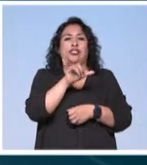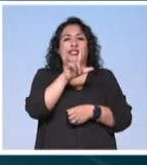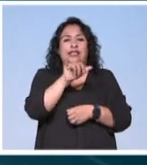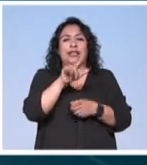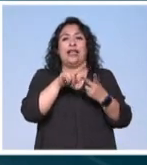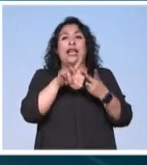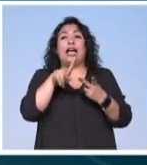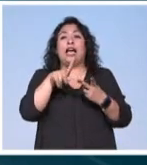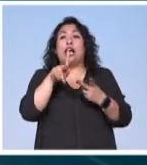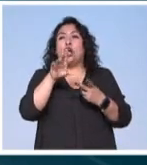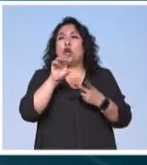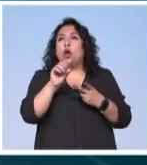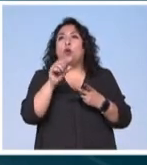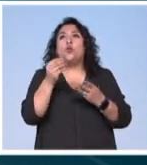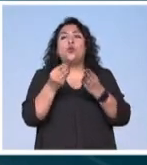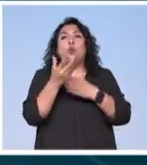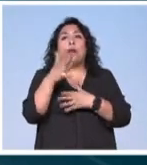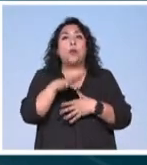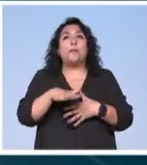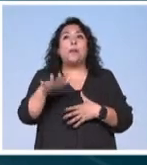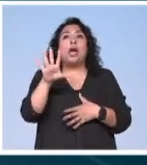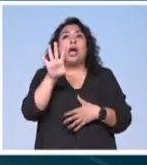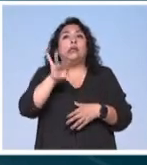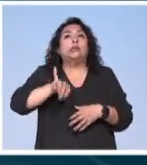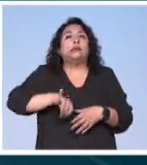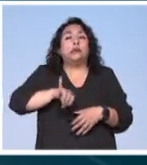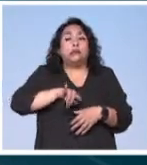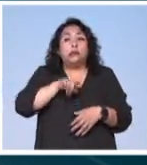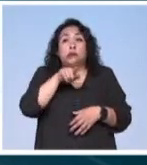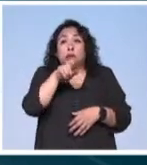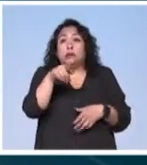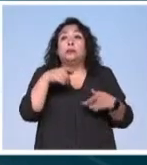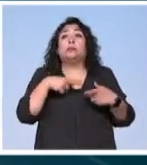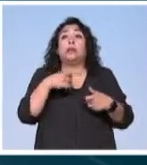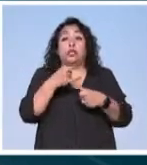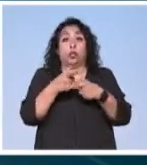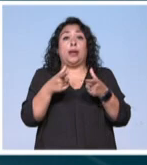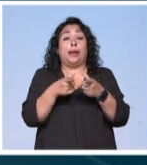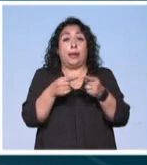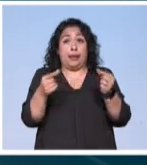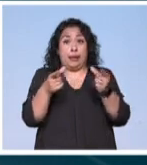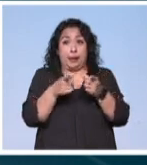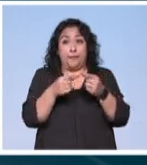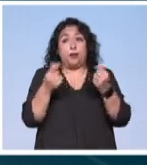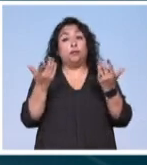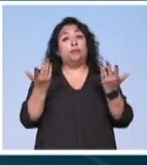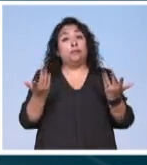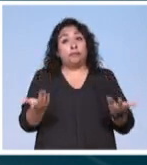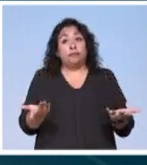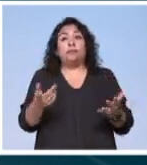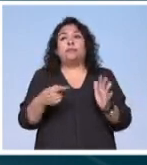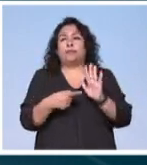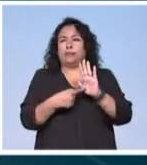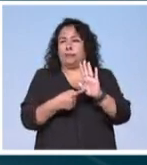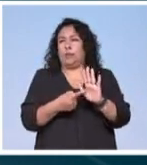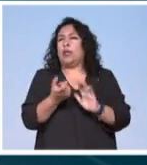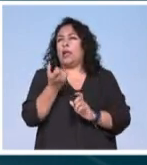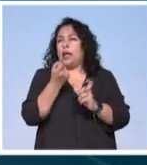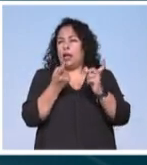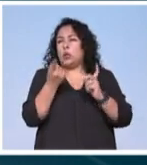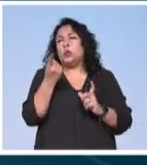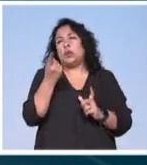imperio, reavivando el interés de los fanáticos por este icónico personaje japonés. Por lo tanto, aquí les traigo